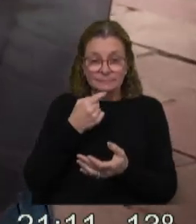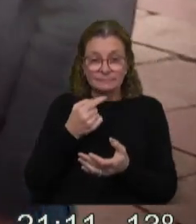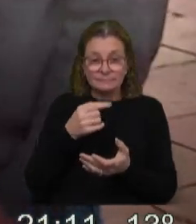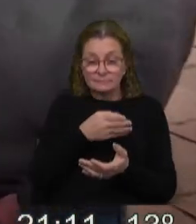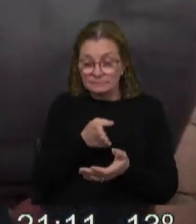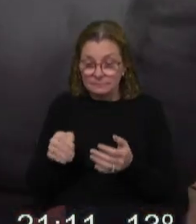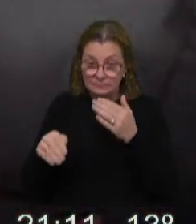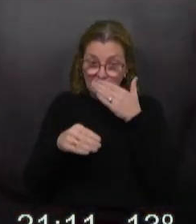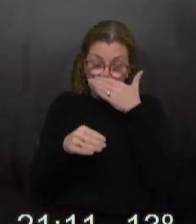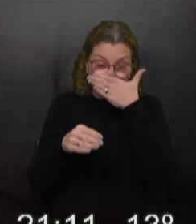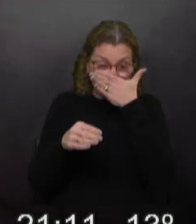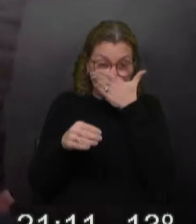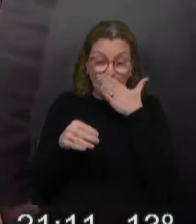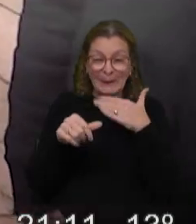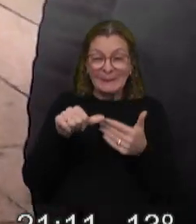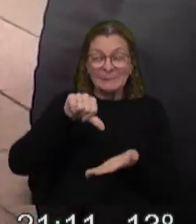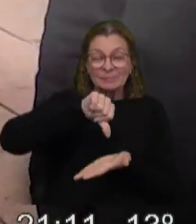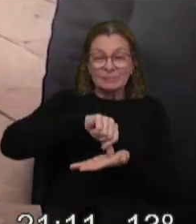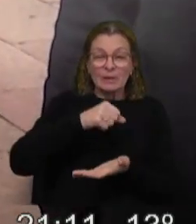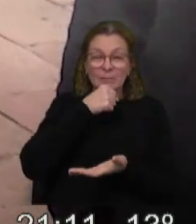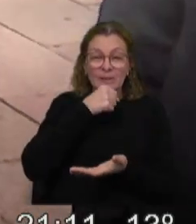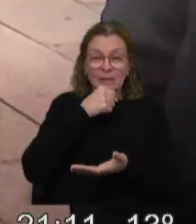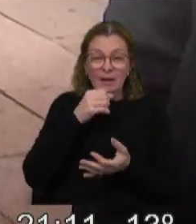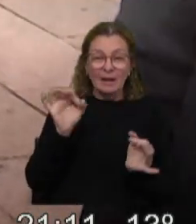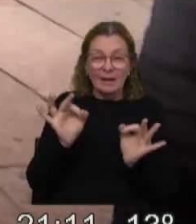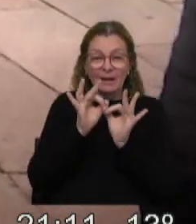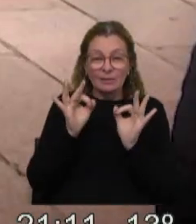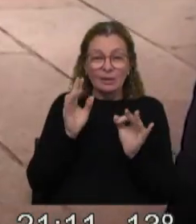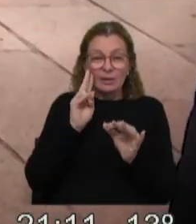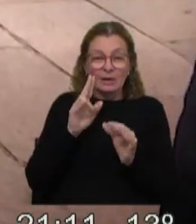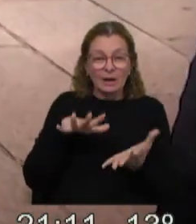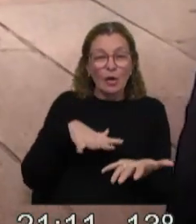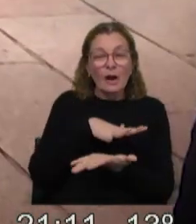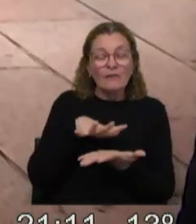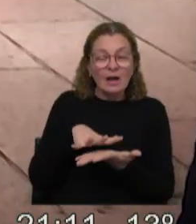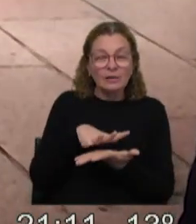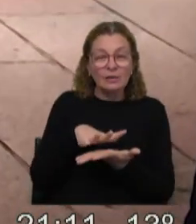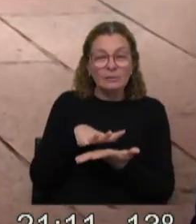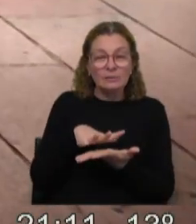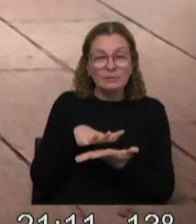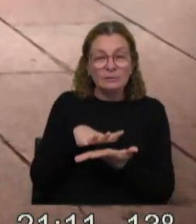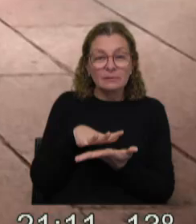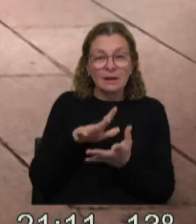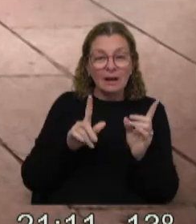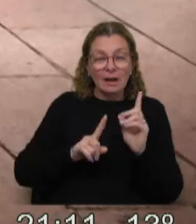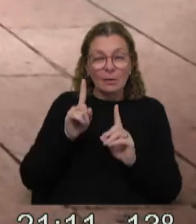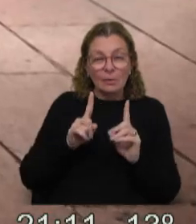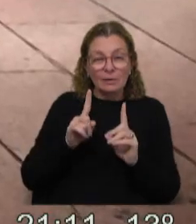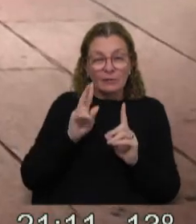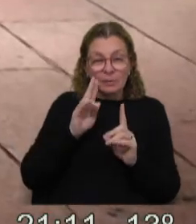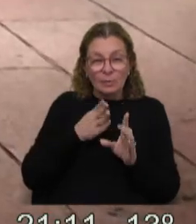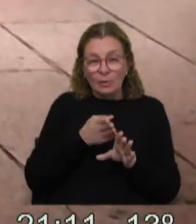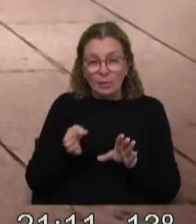circuito, es un circuito Ciudad Vieja. Nos concentramos en canciones, repertorio que tienen que ver con el barrio. Algunas intentamos esquivar